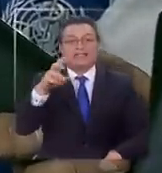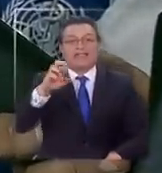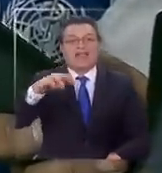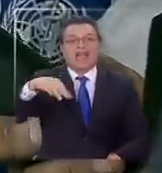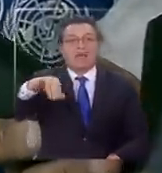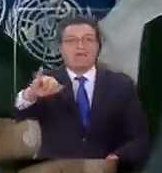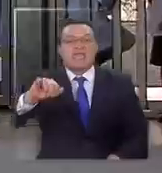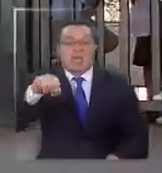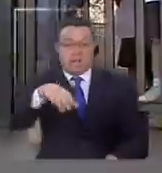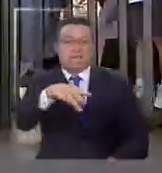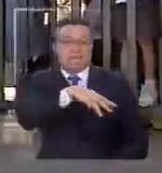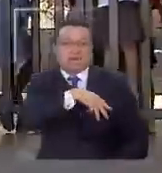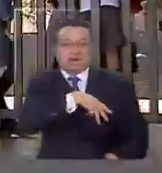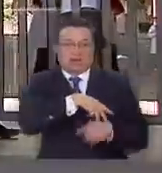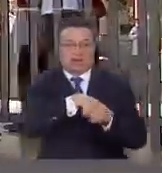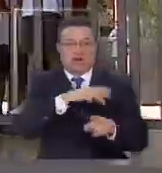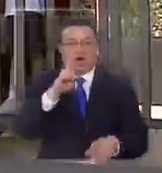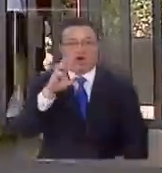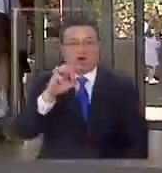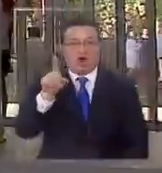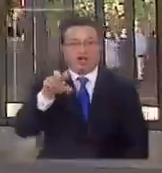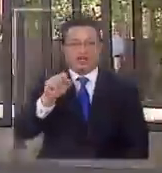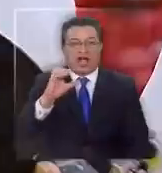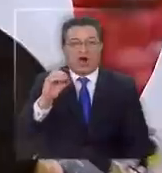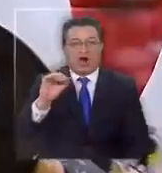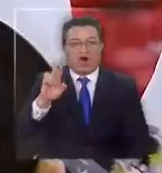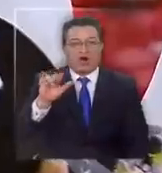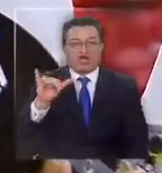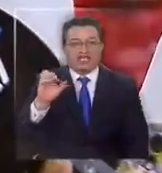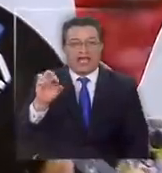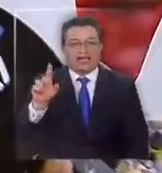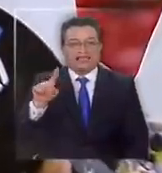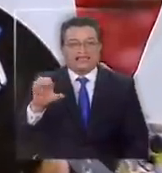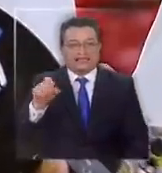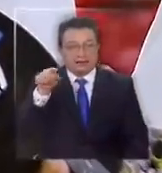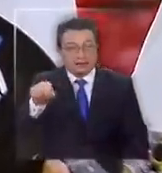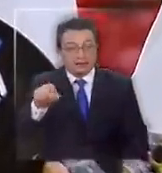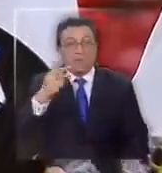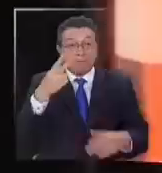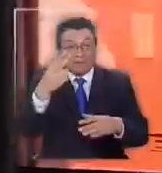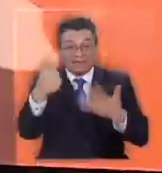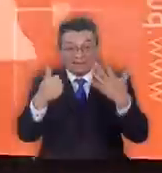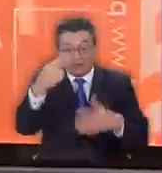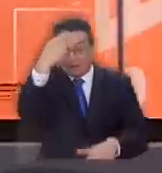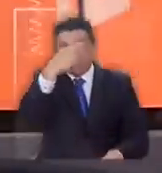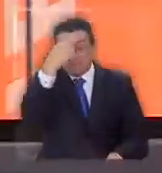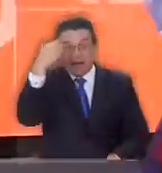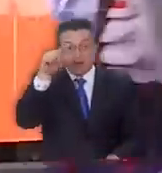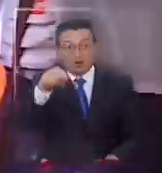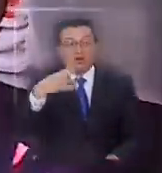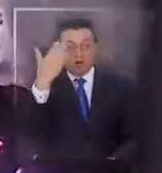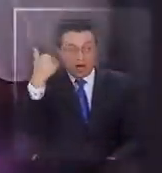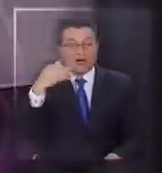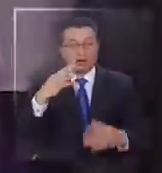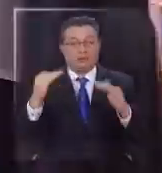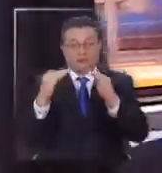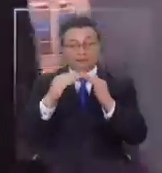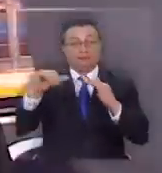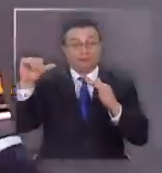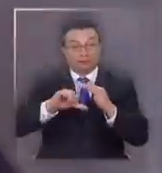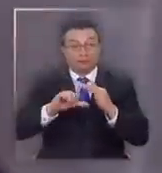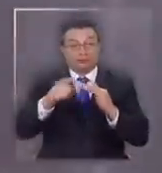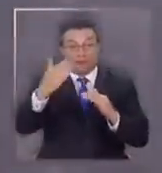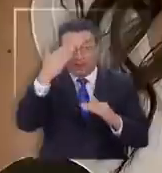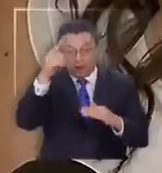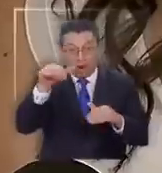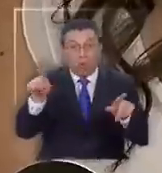Salud Metropolitana, Rosa Oyarce, la mediática autoridad a quien el 26 de marzo, mientras estaba en cuarentena, en el